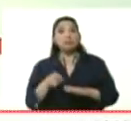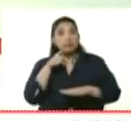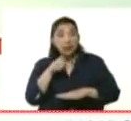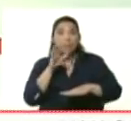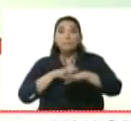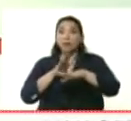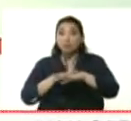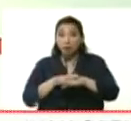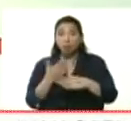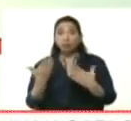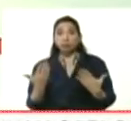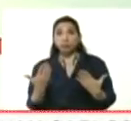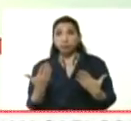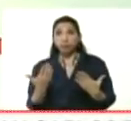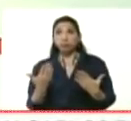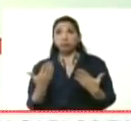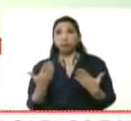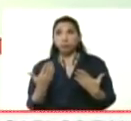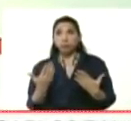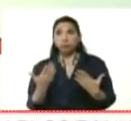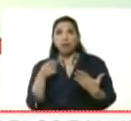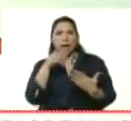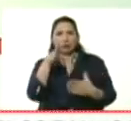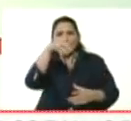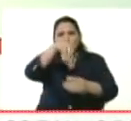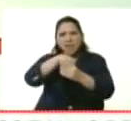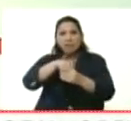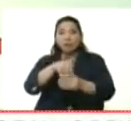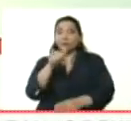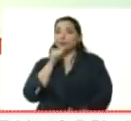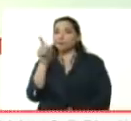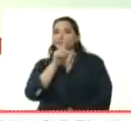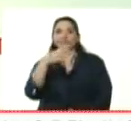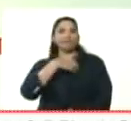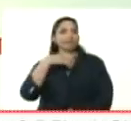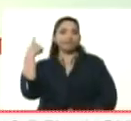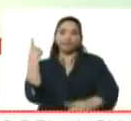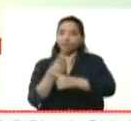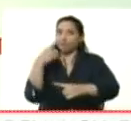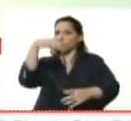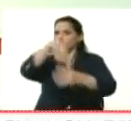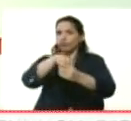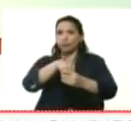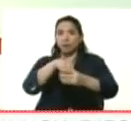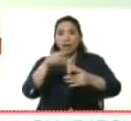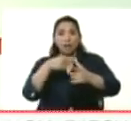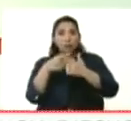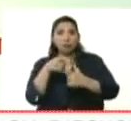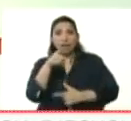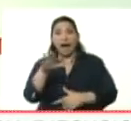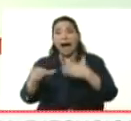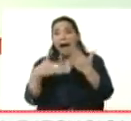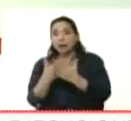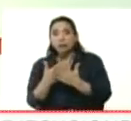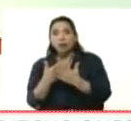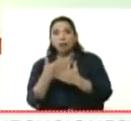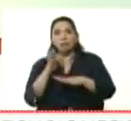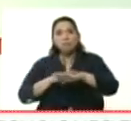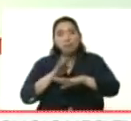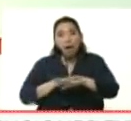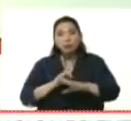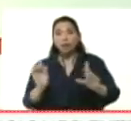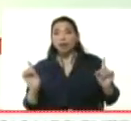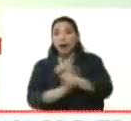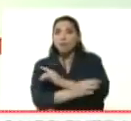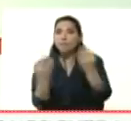Se han metido con quien no debían meterse. Y ahí hasta que no haya un verdadero cambio,